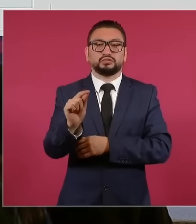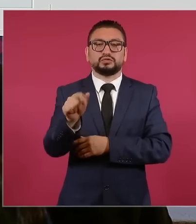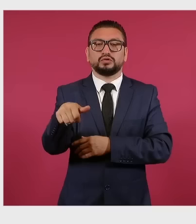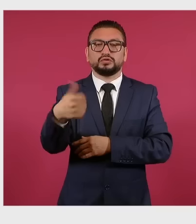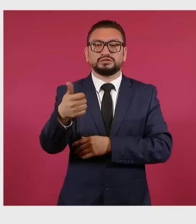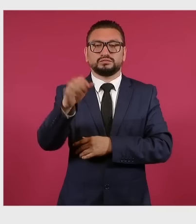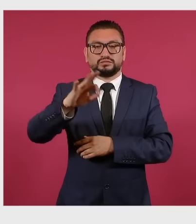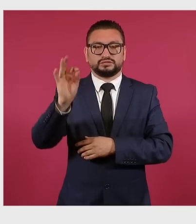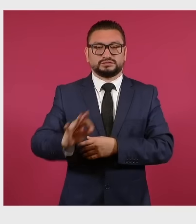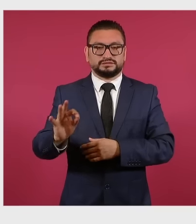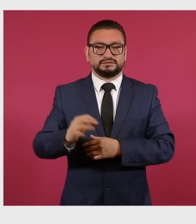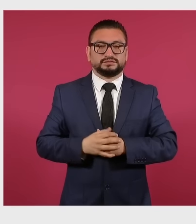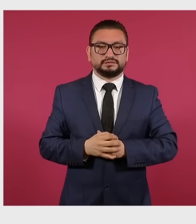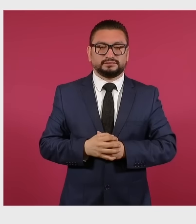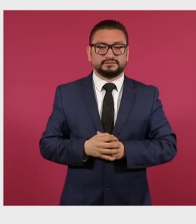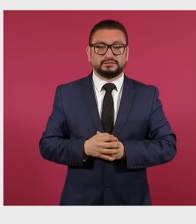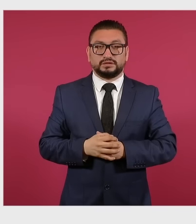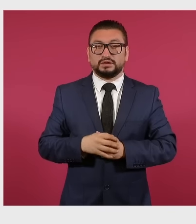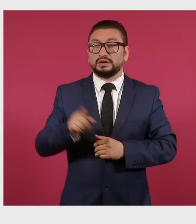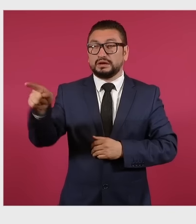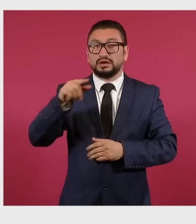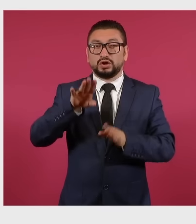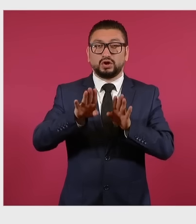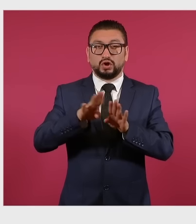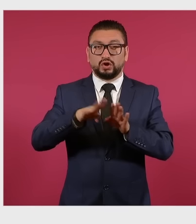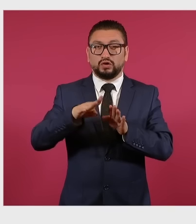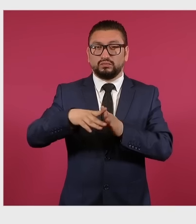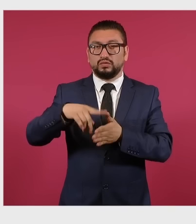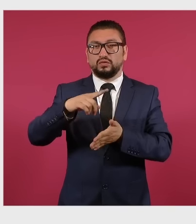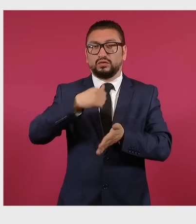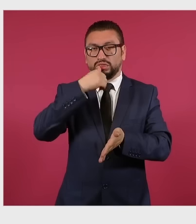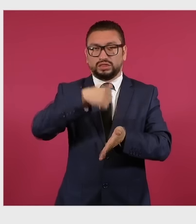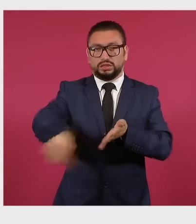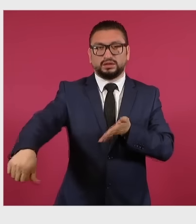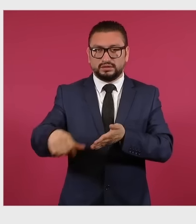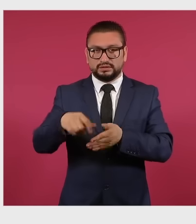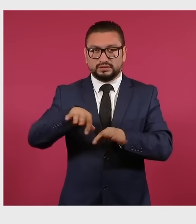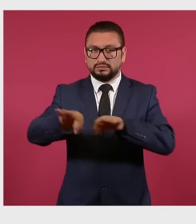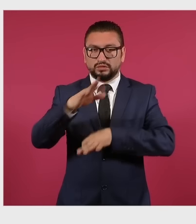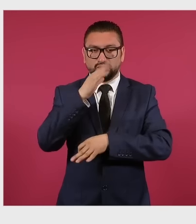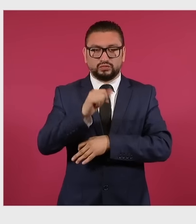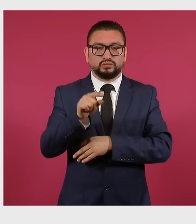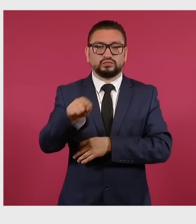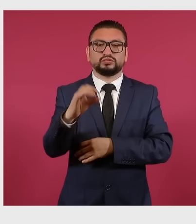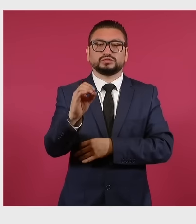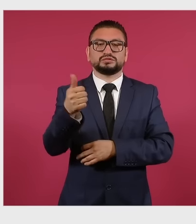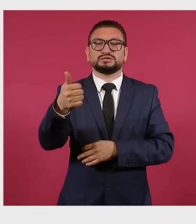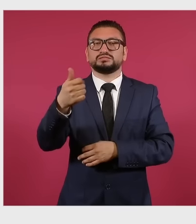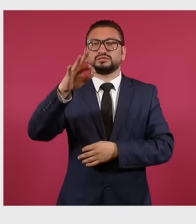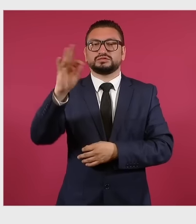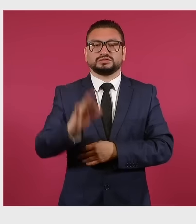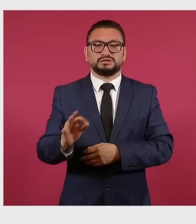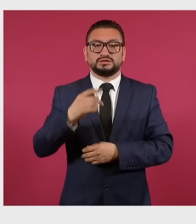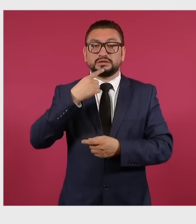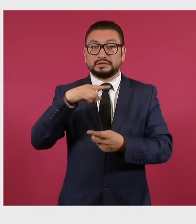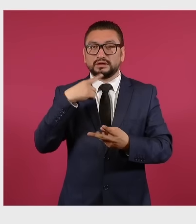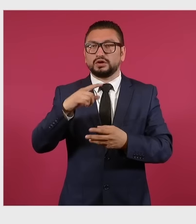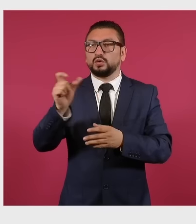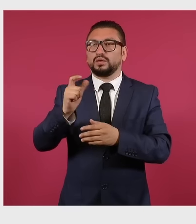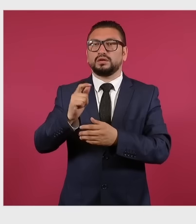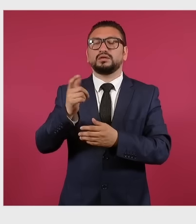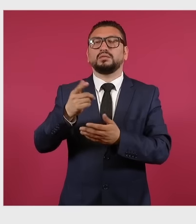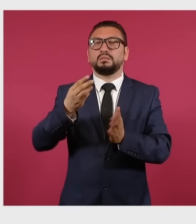11 por inhabilitaciones pun 06 por del total de quejas y sanciones